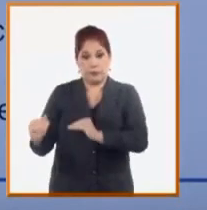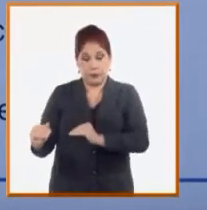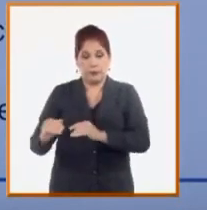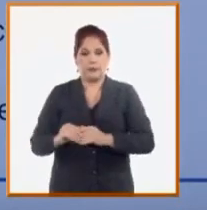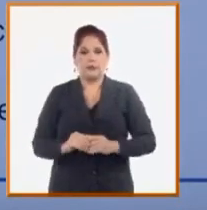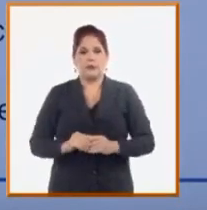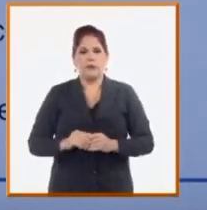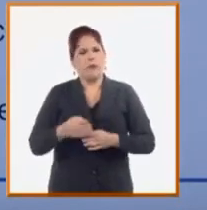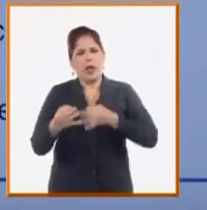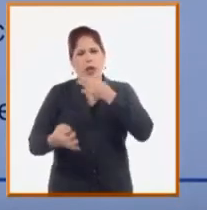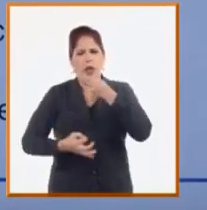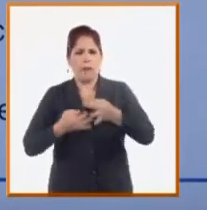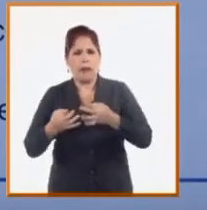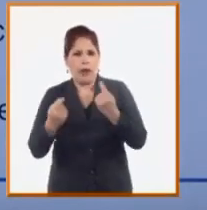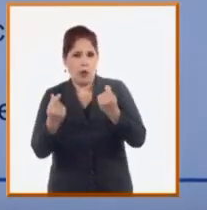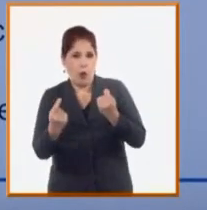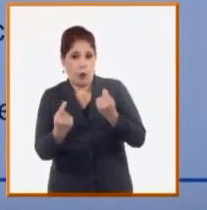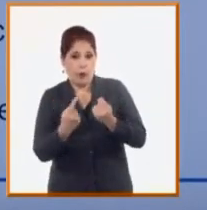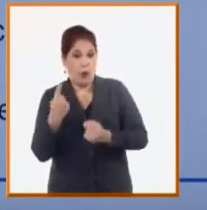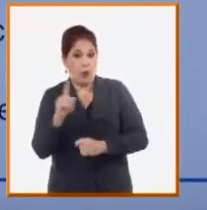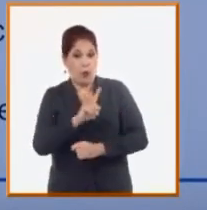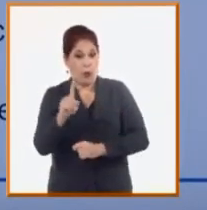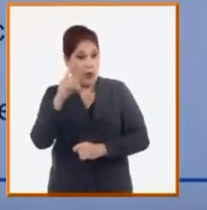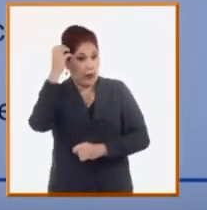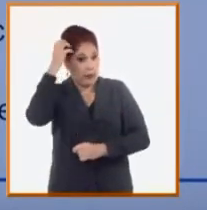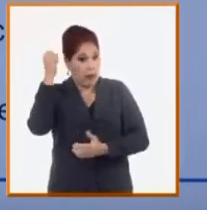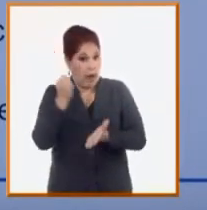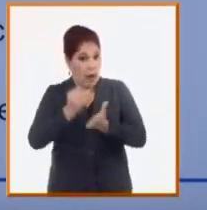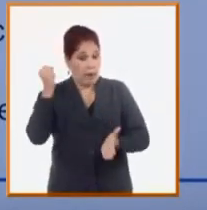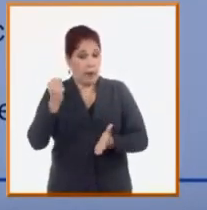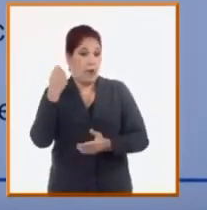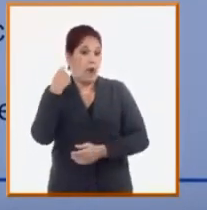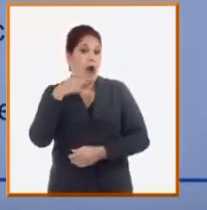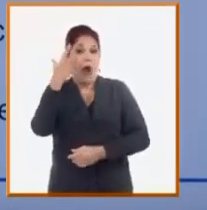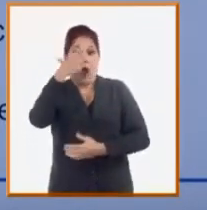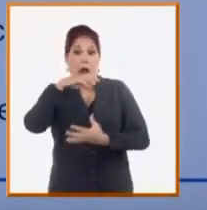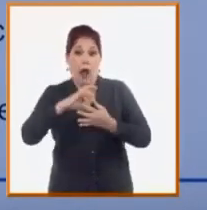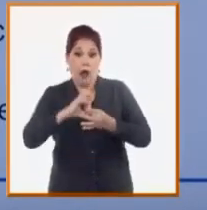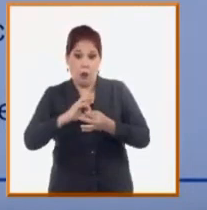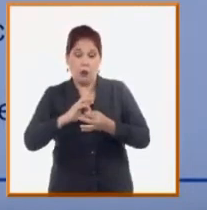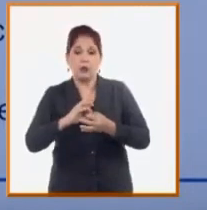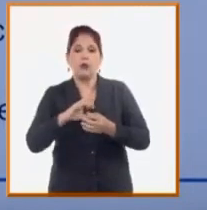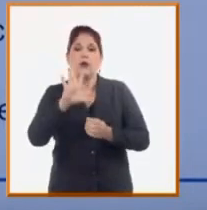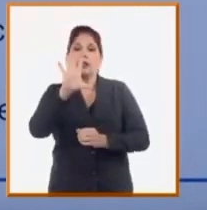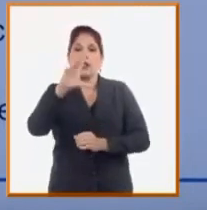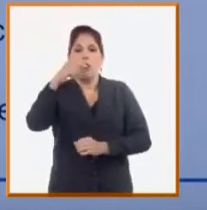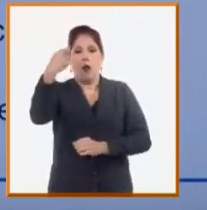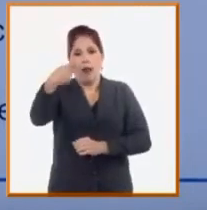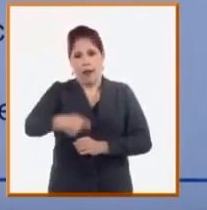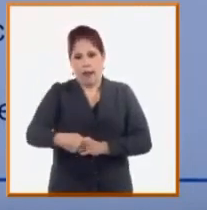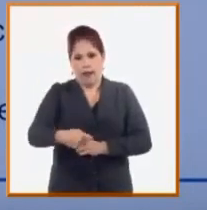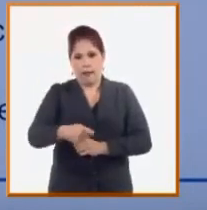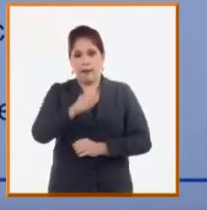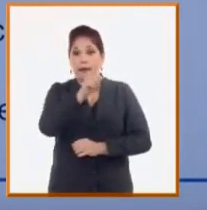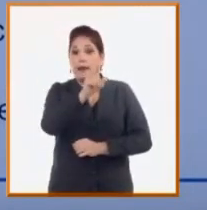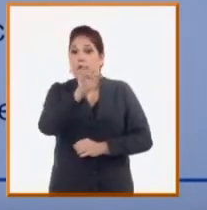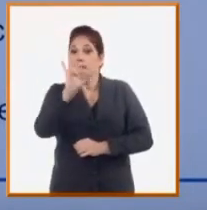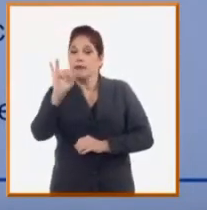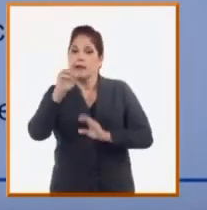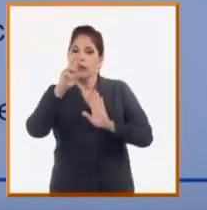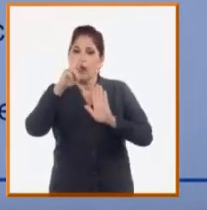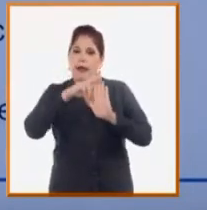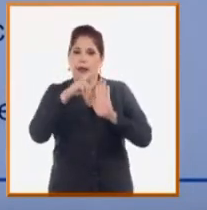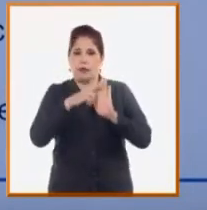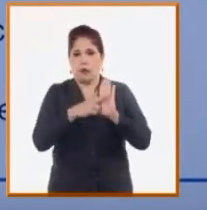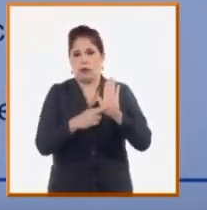actores económicos no estatales, que se aprobó en agosto del 21, tenía 5 decretos leyes, un decreto y 17 resoluciones. No es